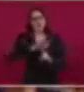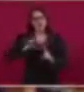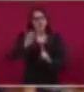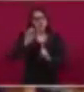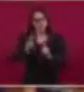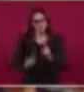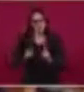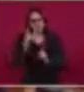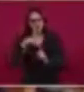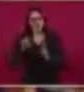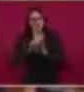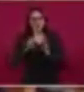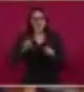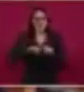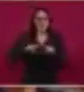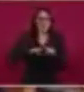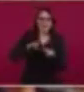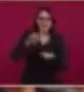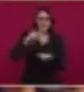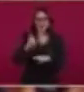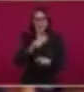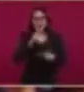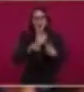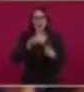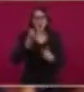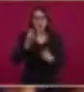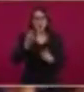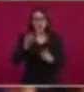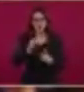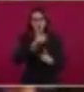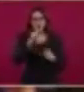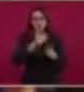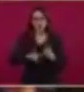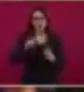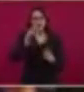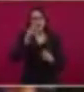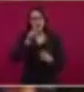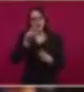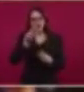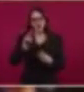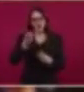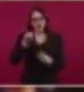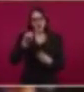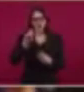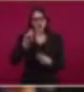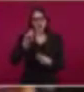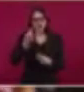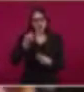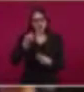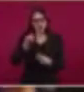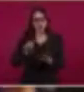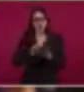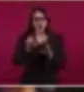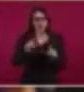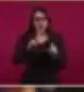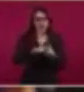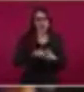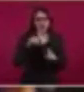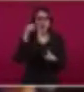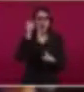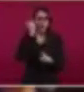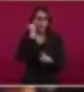proyectos como el Tren Maya, la refinería de Bocas y el corredor interoceánico. Entre Guerrero y Oaxaca está la Costa Chica,